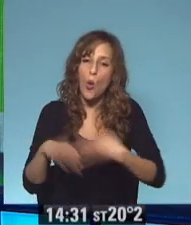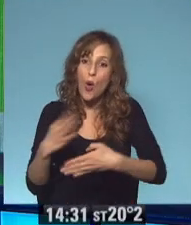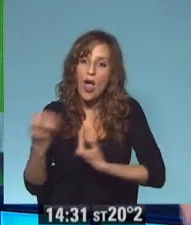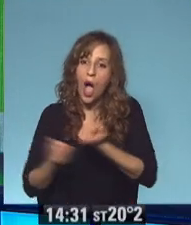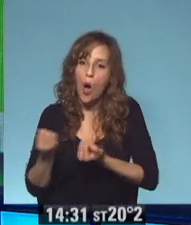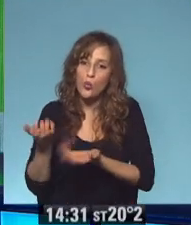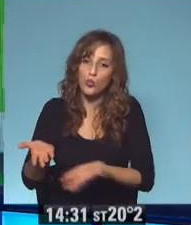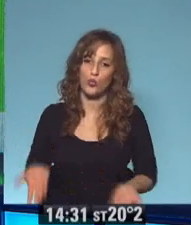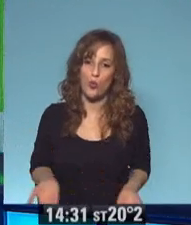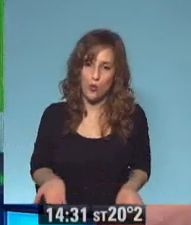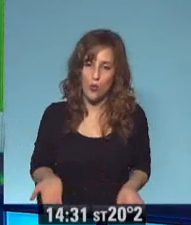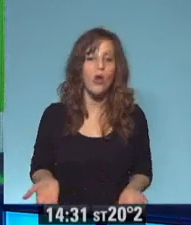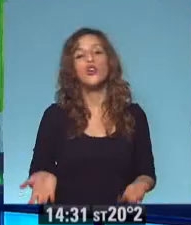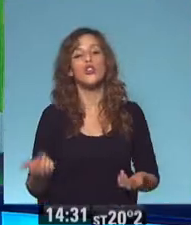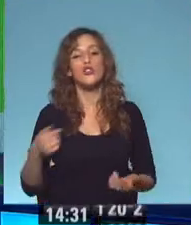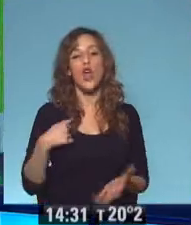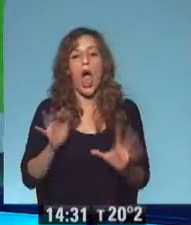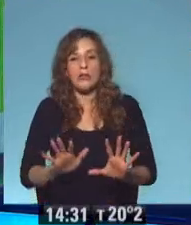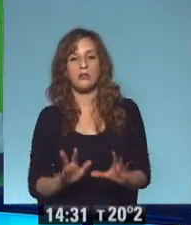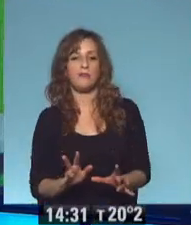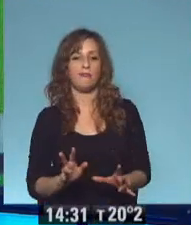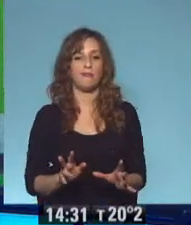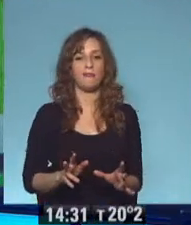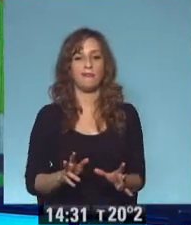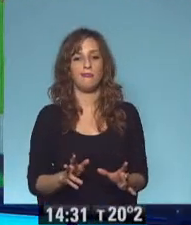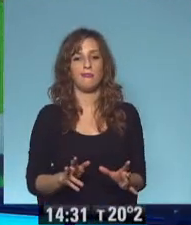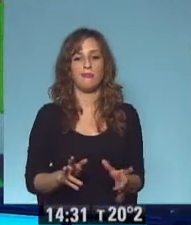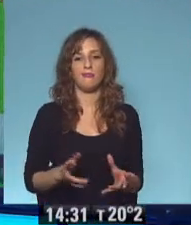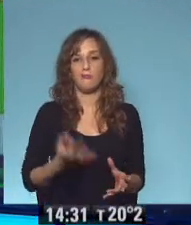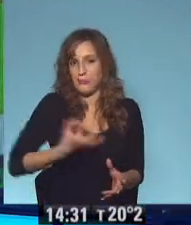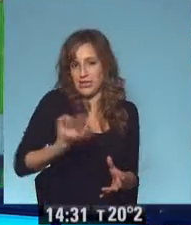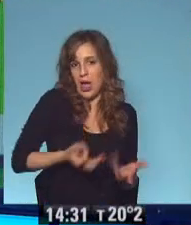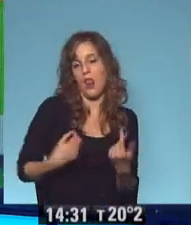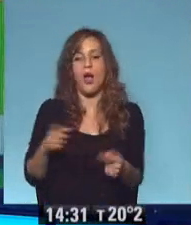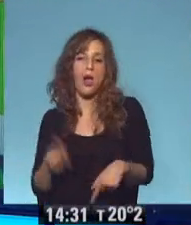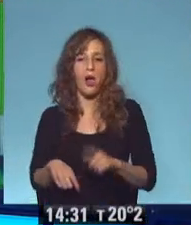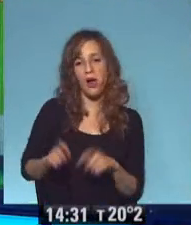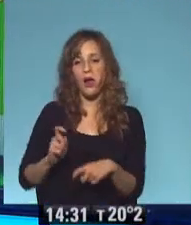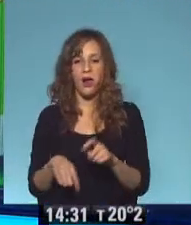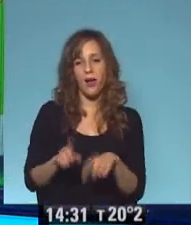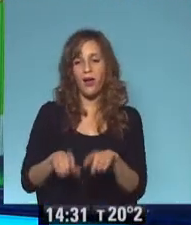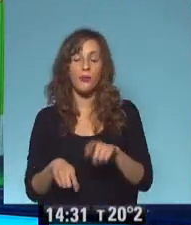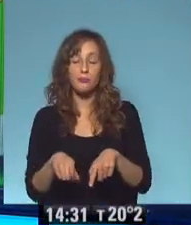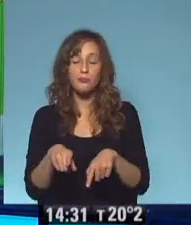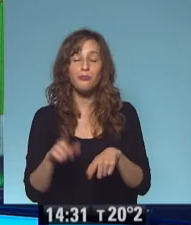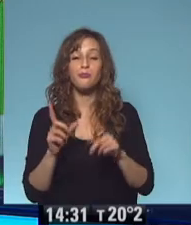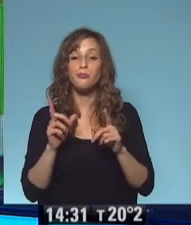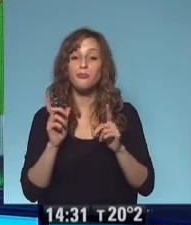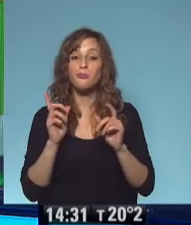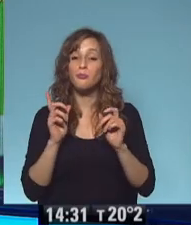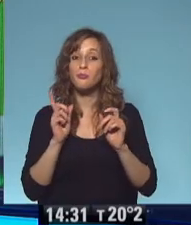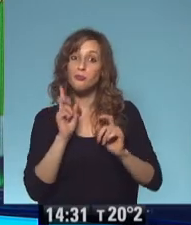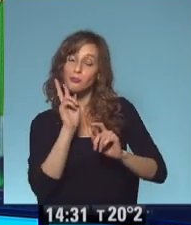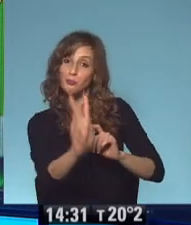entro. Yo entro caminando así, para atrás. Ahí está. Entrada, giro. Con estilo. Y ahí estoy en la entrada. Bien. Y de repente veo de